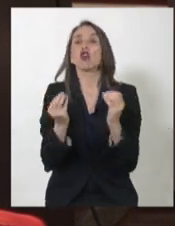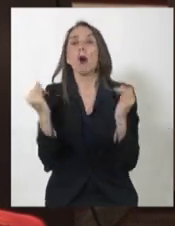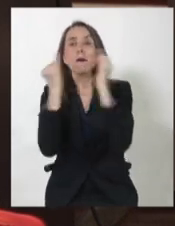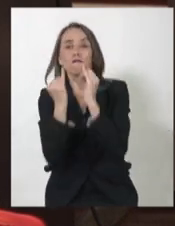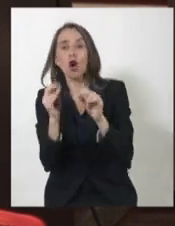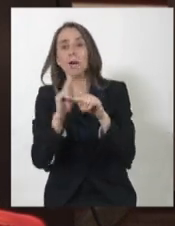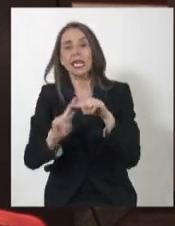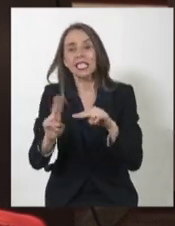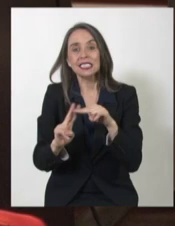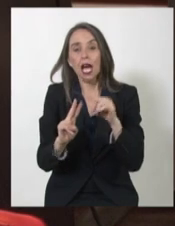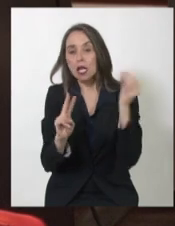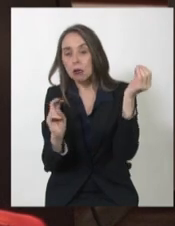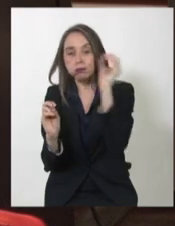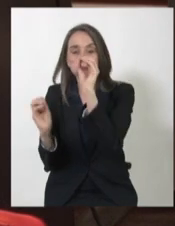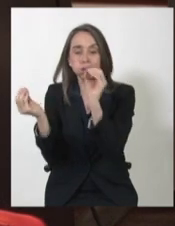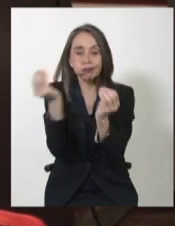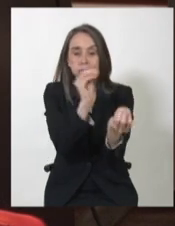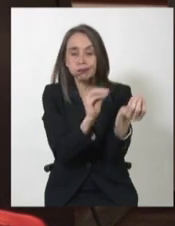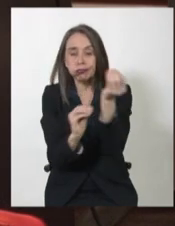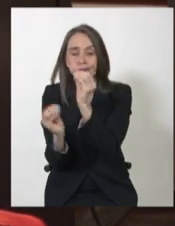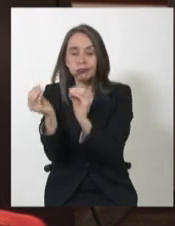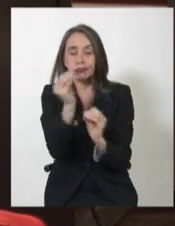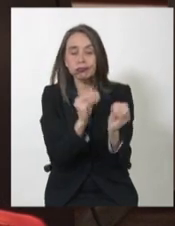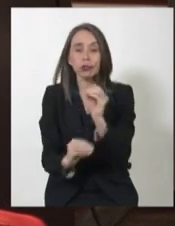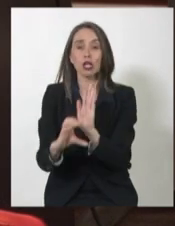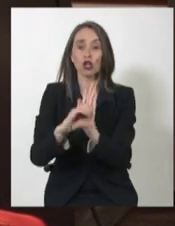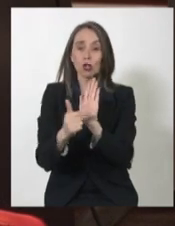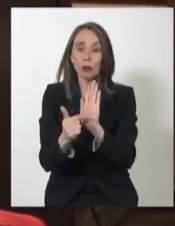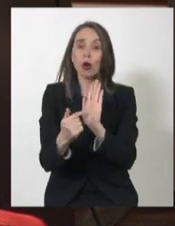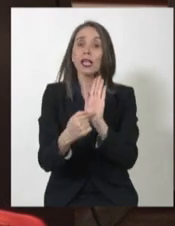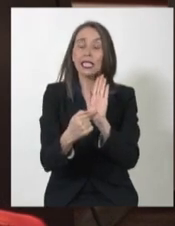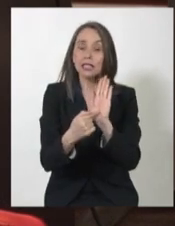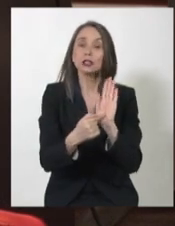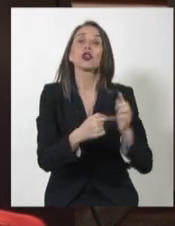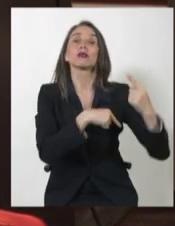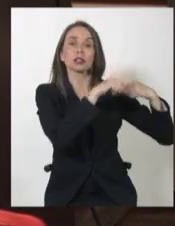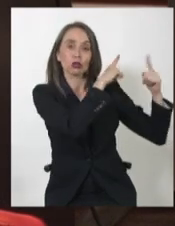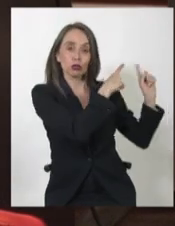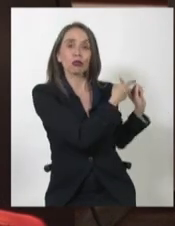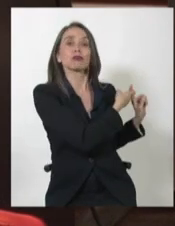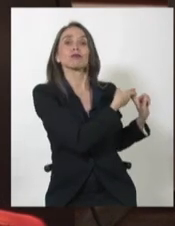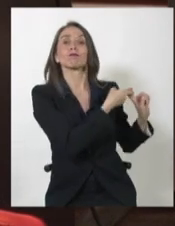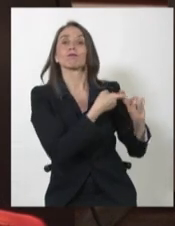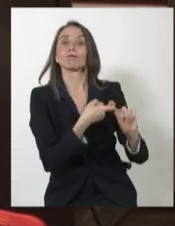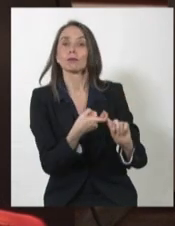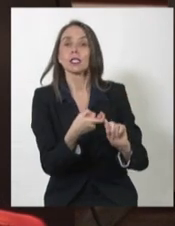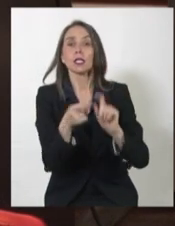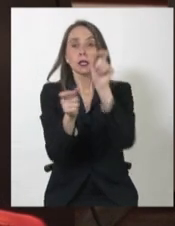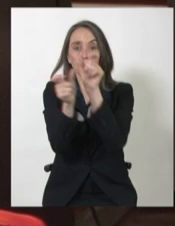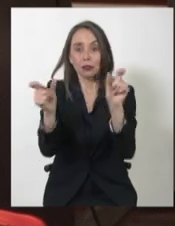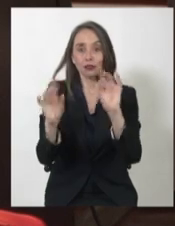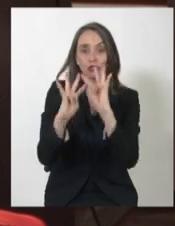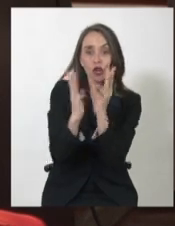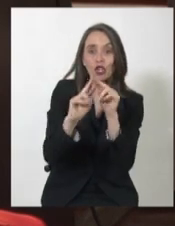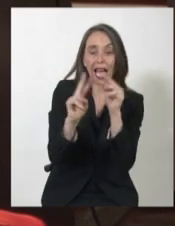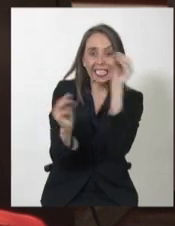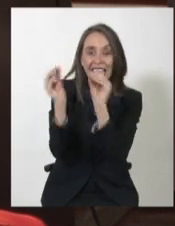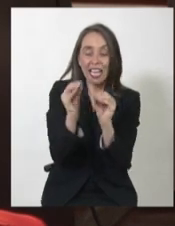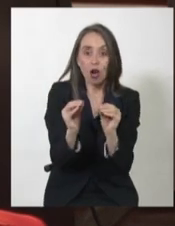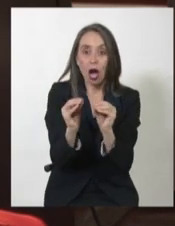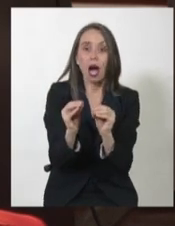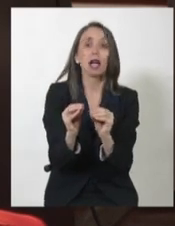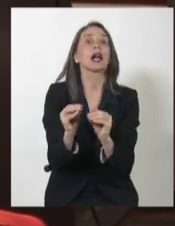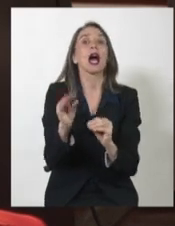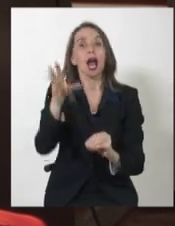en definitiva se configure la constitución, hay que tomar en cuenta que esta siempre tiene que considerar la